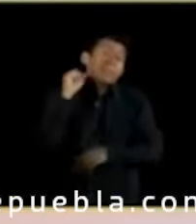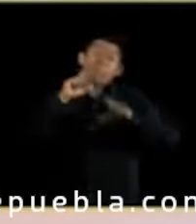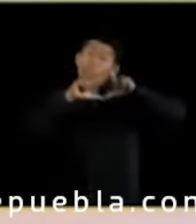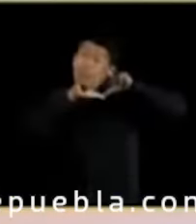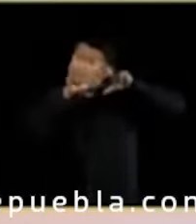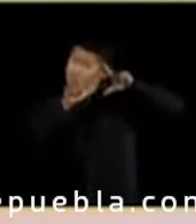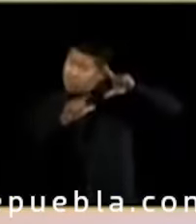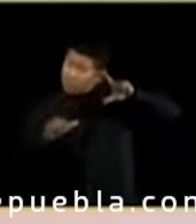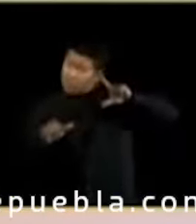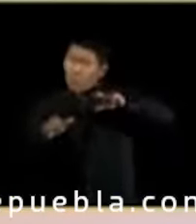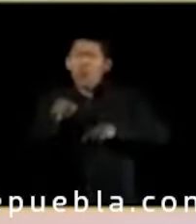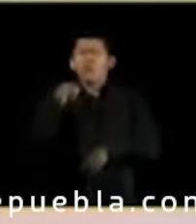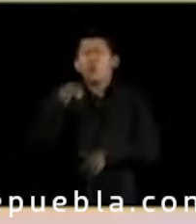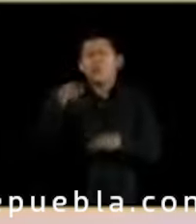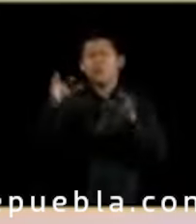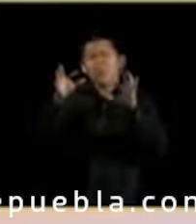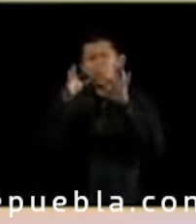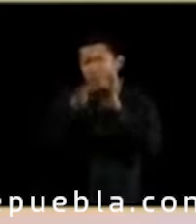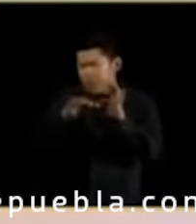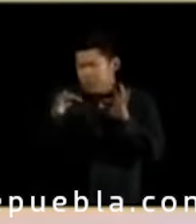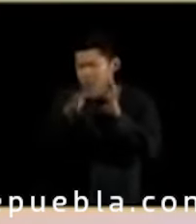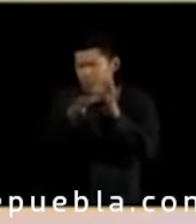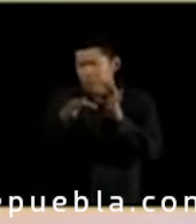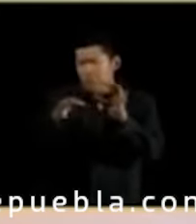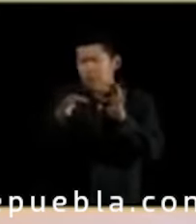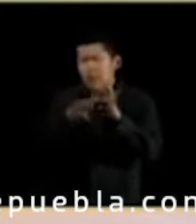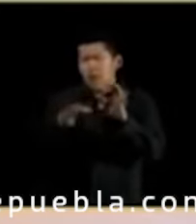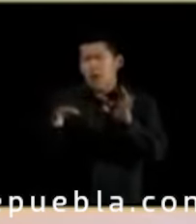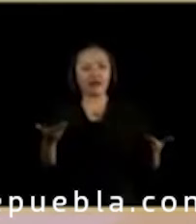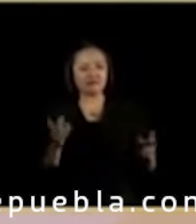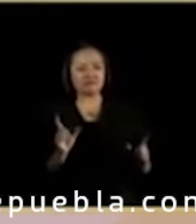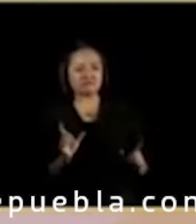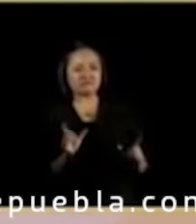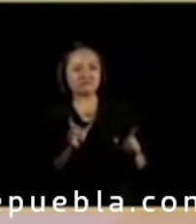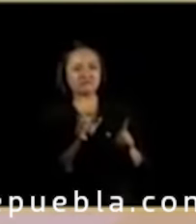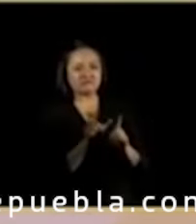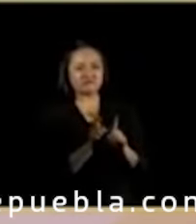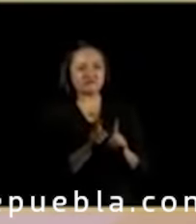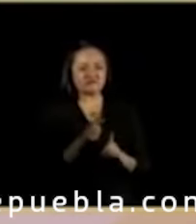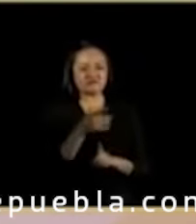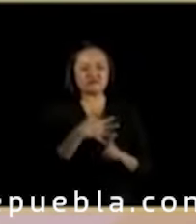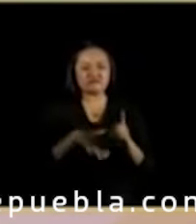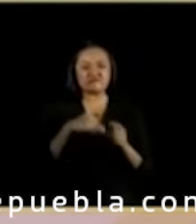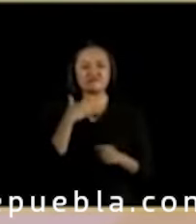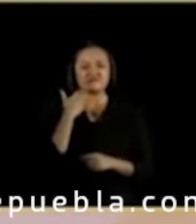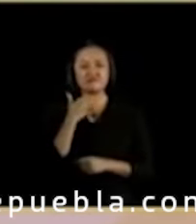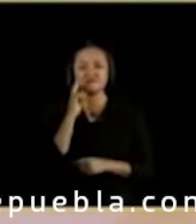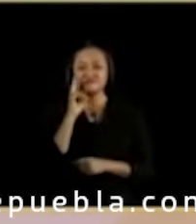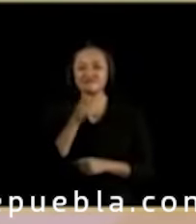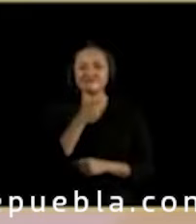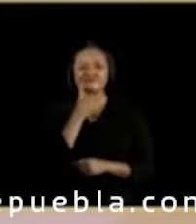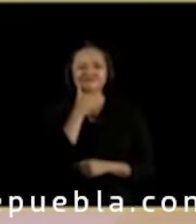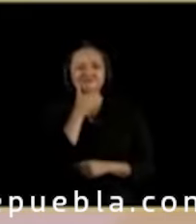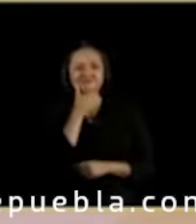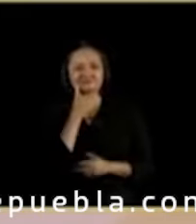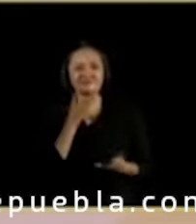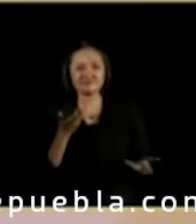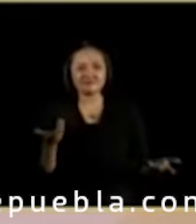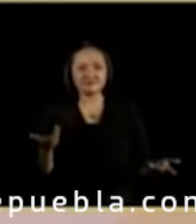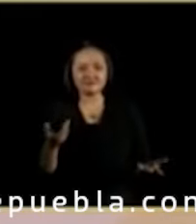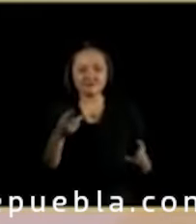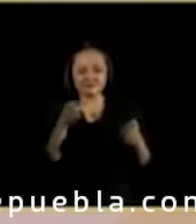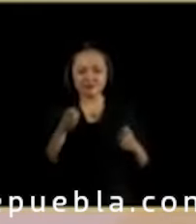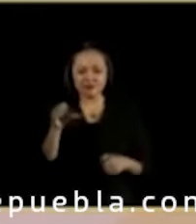Pérez descalificó a su adversario morenista por su vinculación con Mario Marín. Alejandro Armenta contestó con reproches sobre inseguridad,